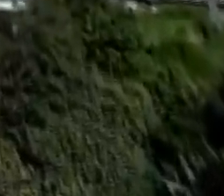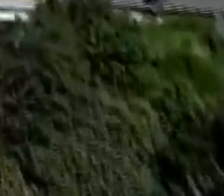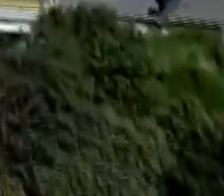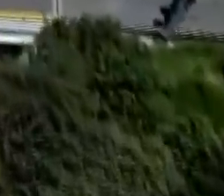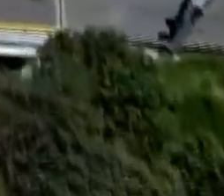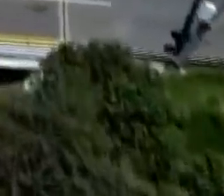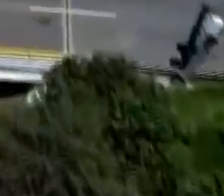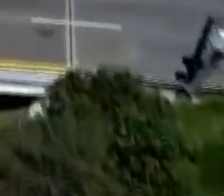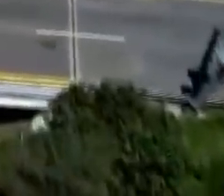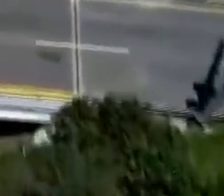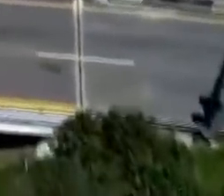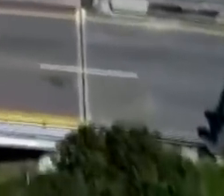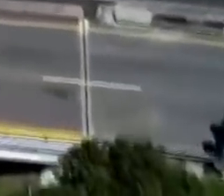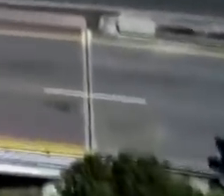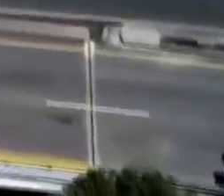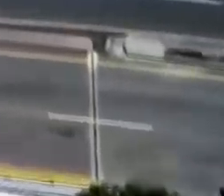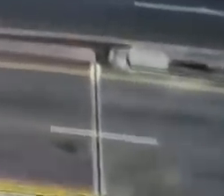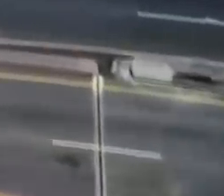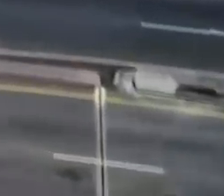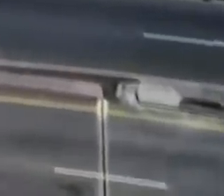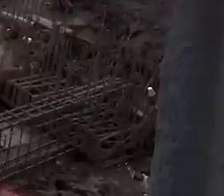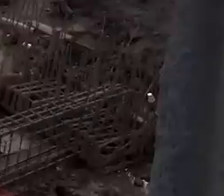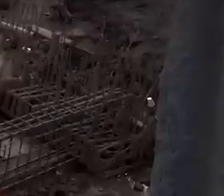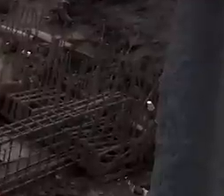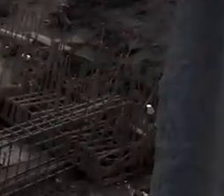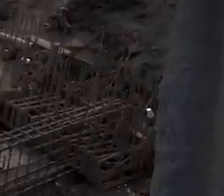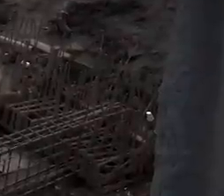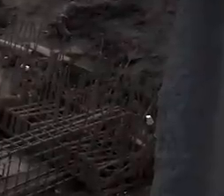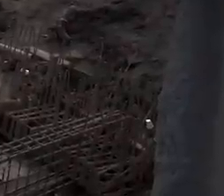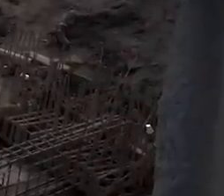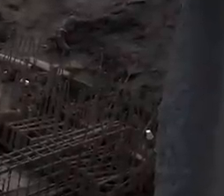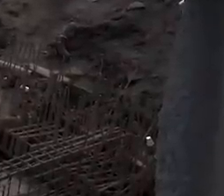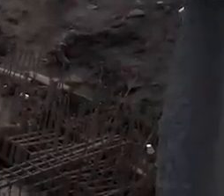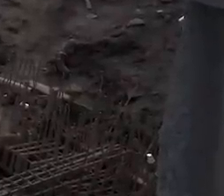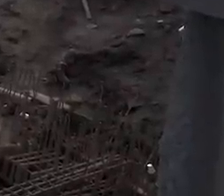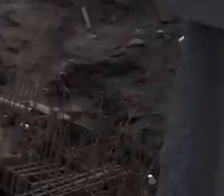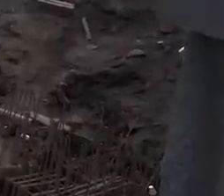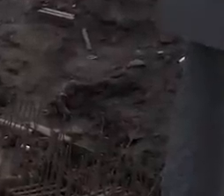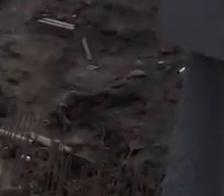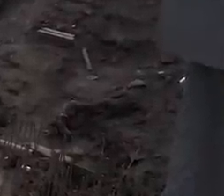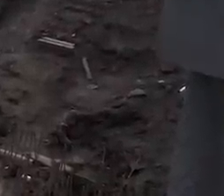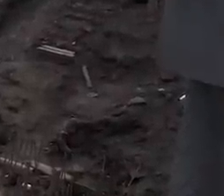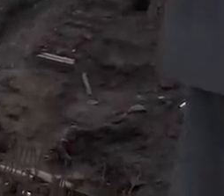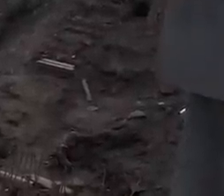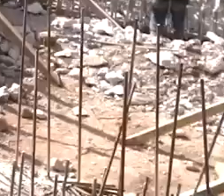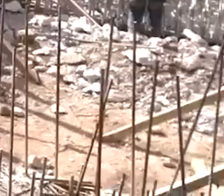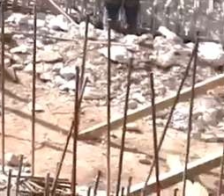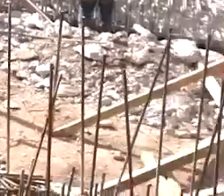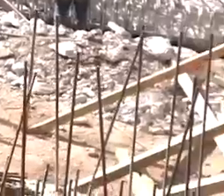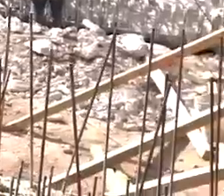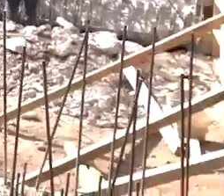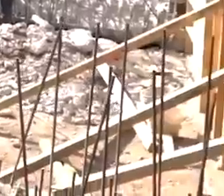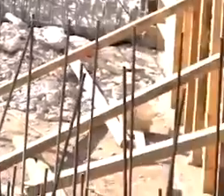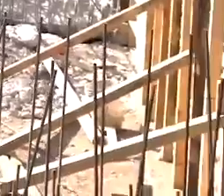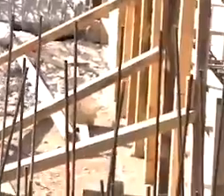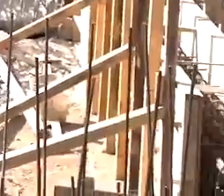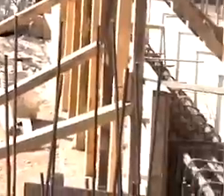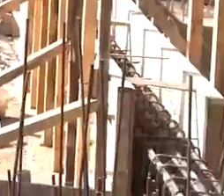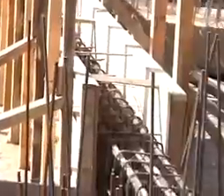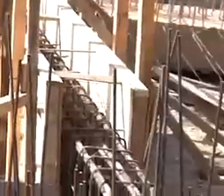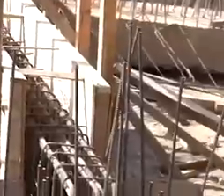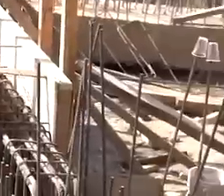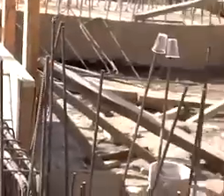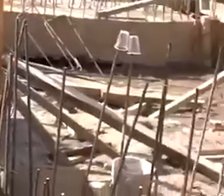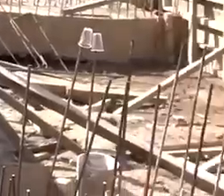pasadas administraciones no cumplían sus compromisos. Durante muchos años, gobiernos llegaban, prometían